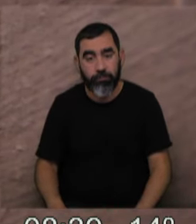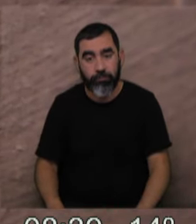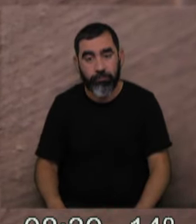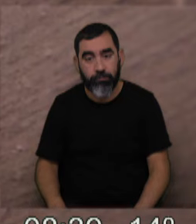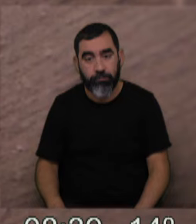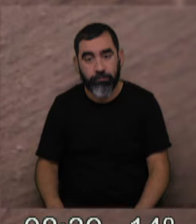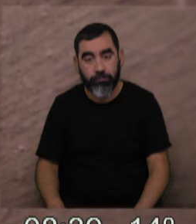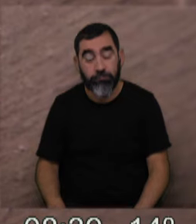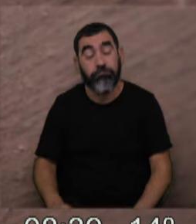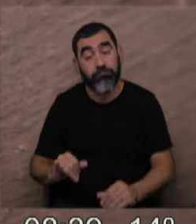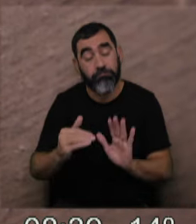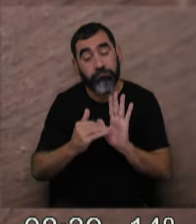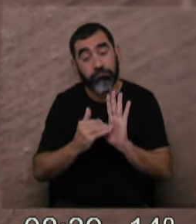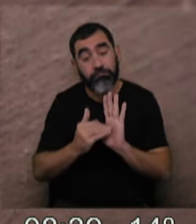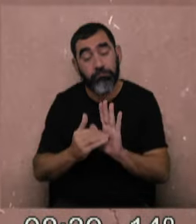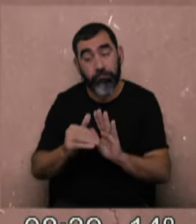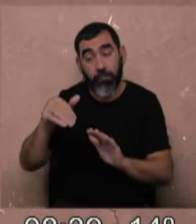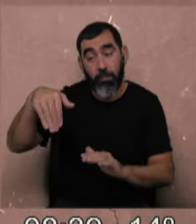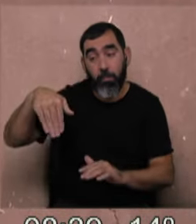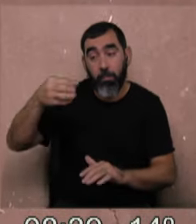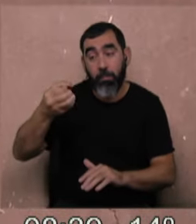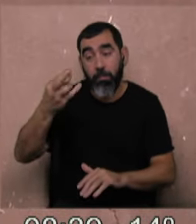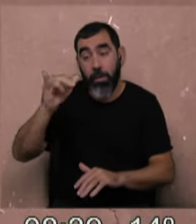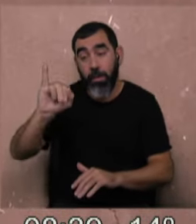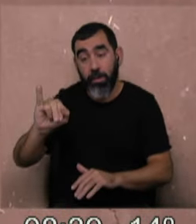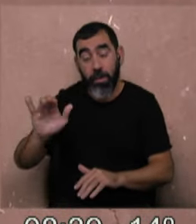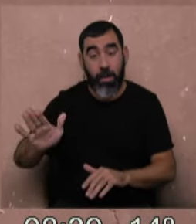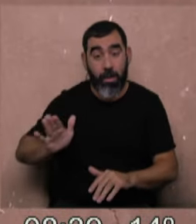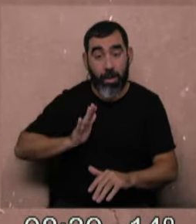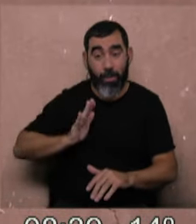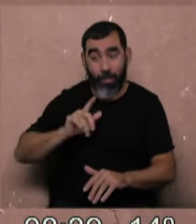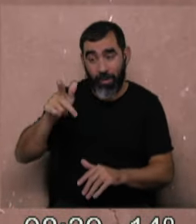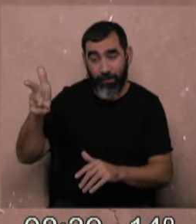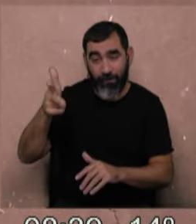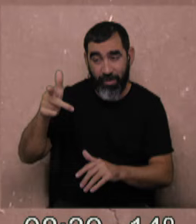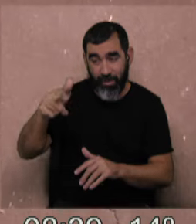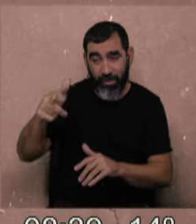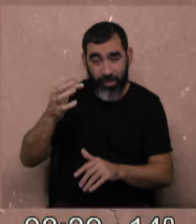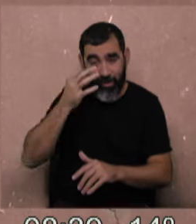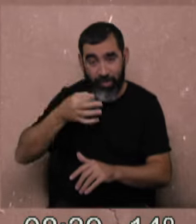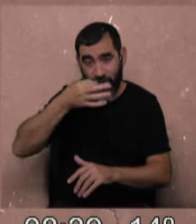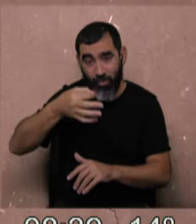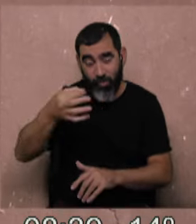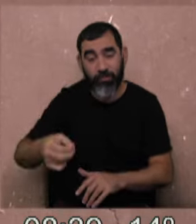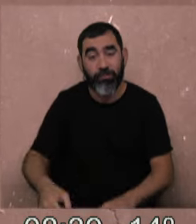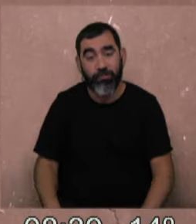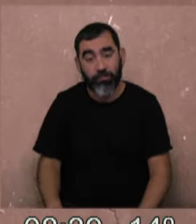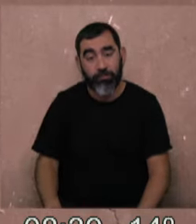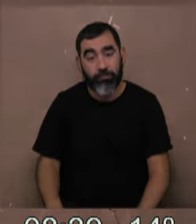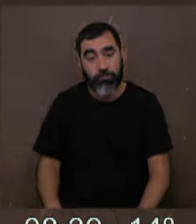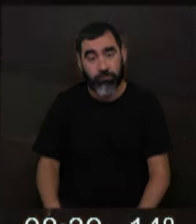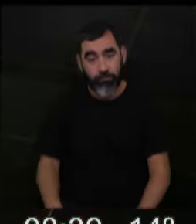sí, presentamos el caso de Mari, le comentamos. Mari es la señora que sale de testimonio ahí. Y bueno,